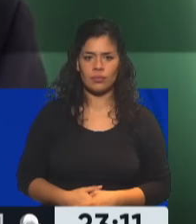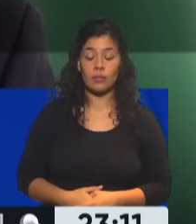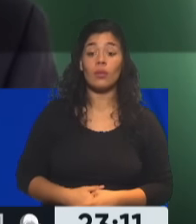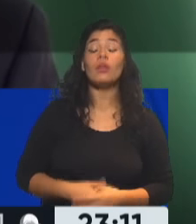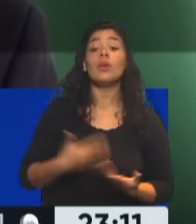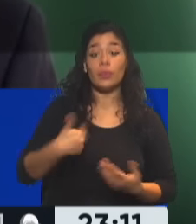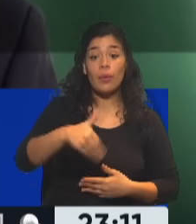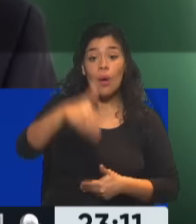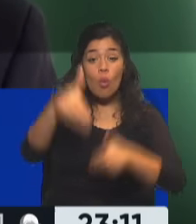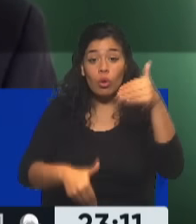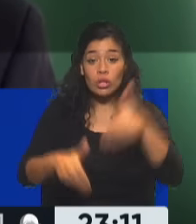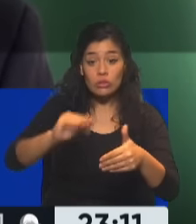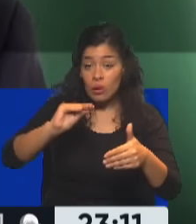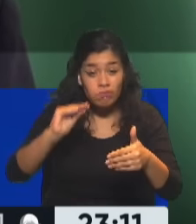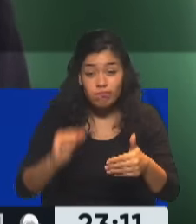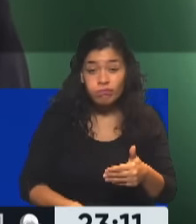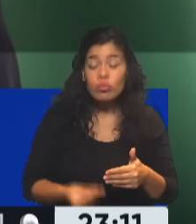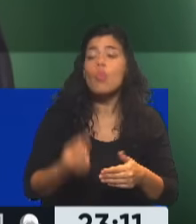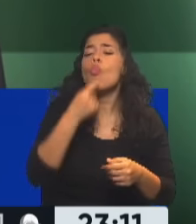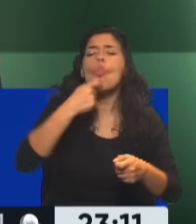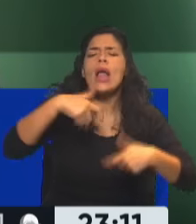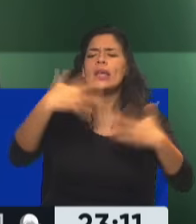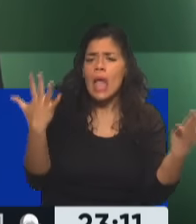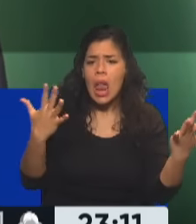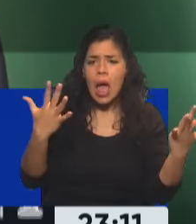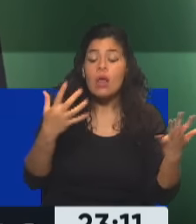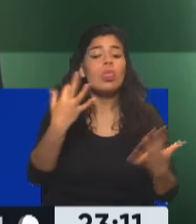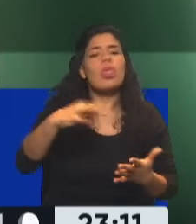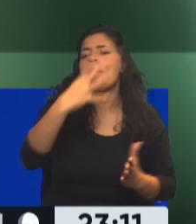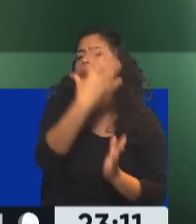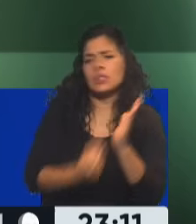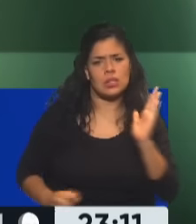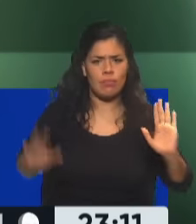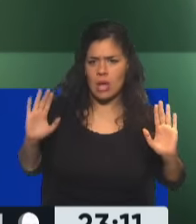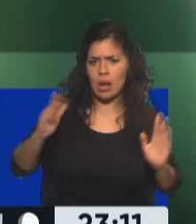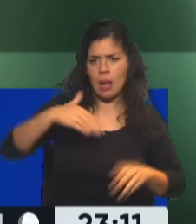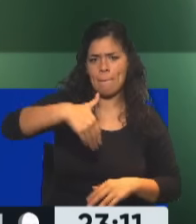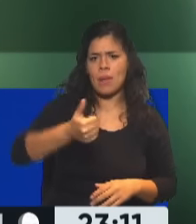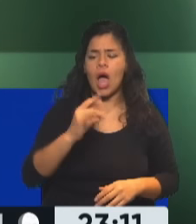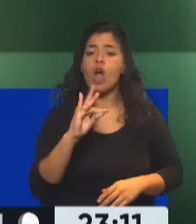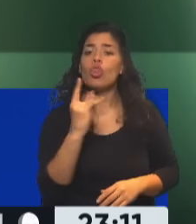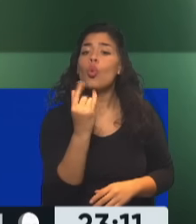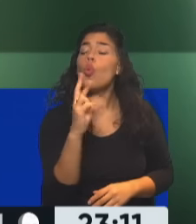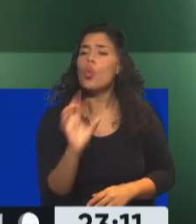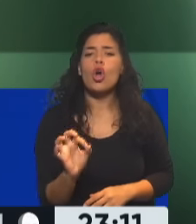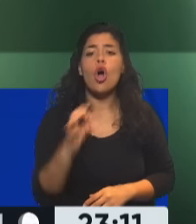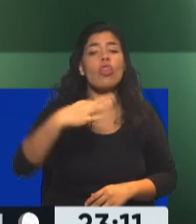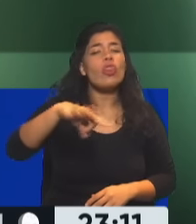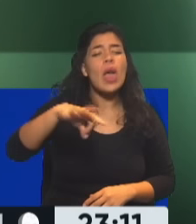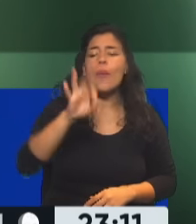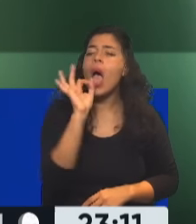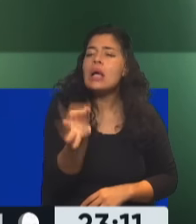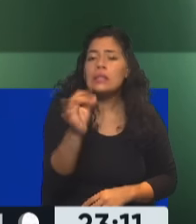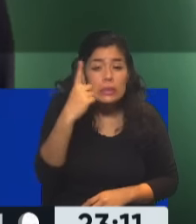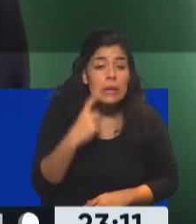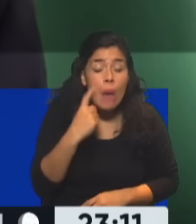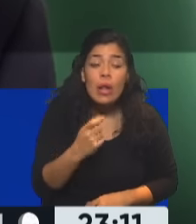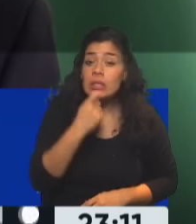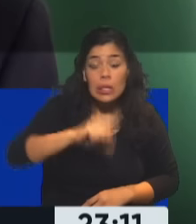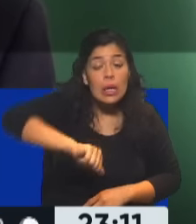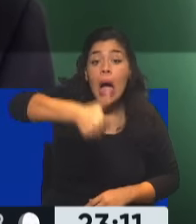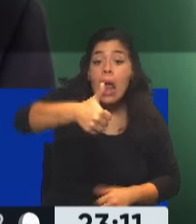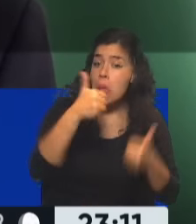de voto, sabe? Não de sangue. Sabe? O Maduro tem que aprender: quando você ganha, você fica; quando você perde, você